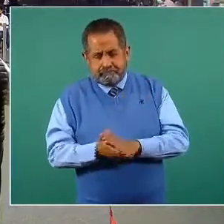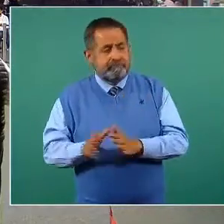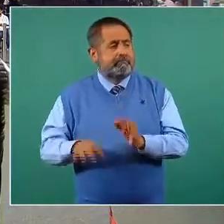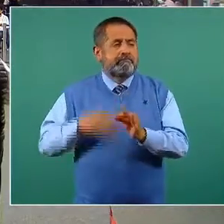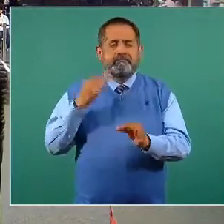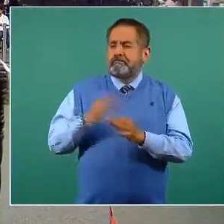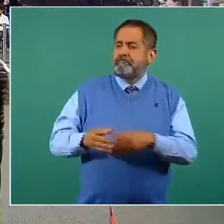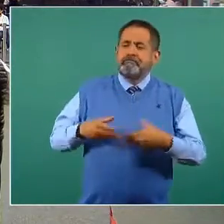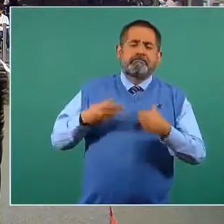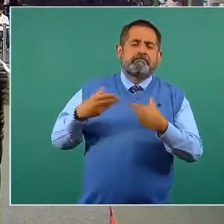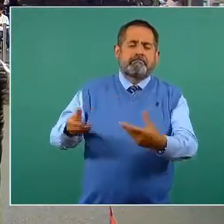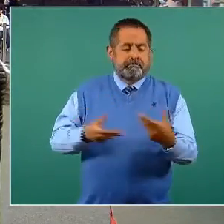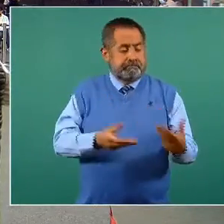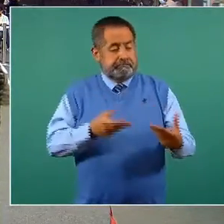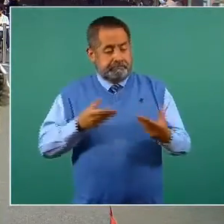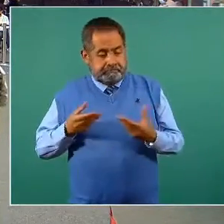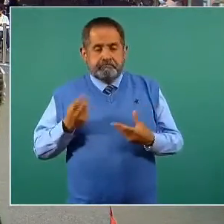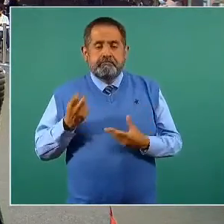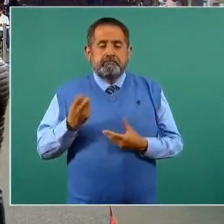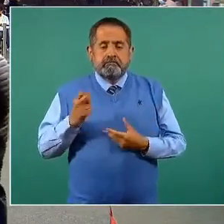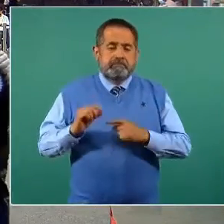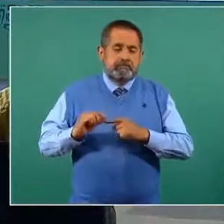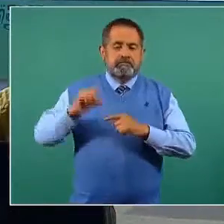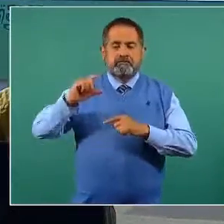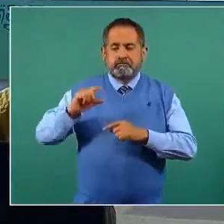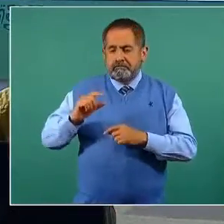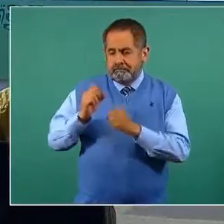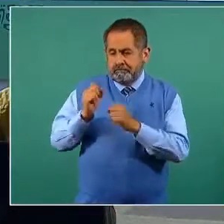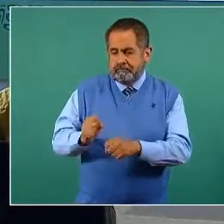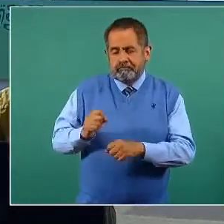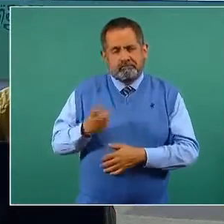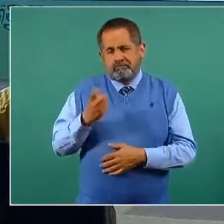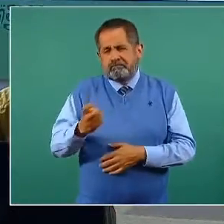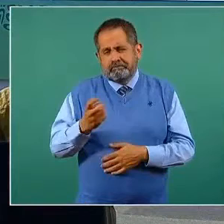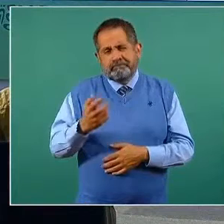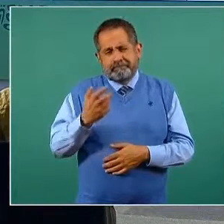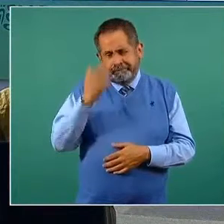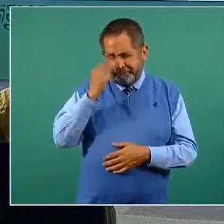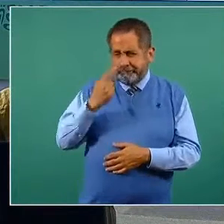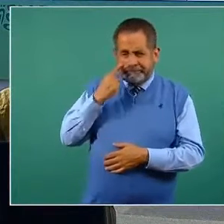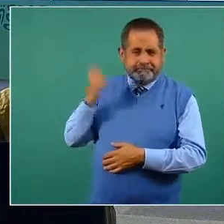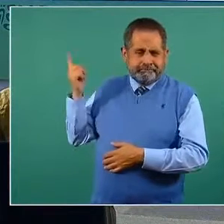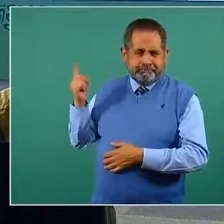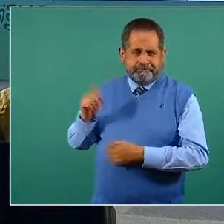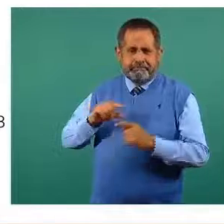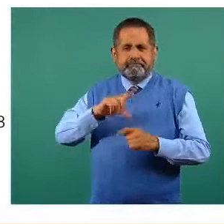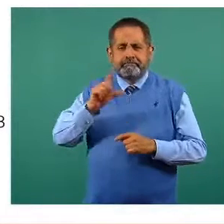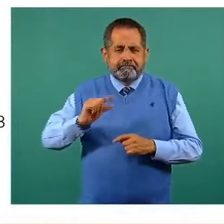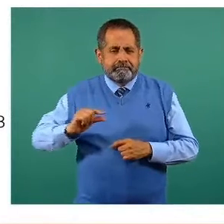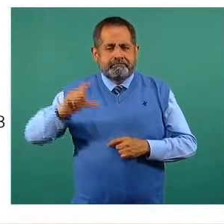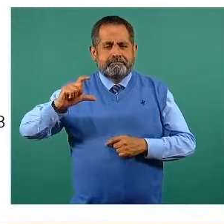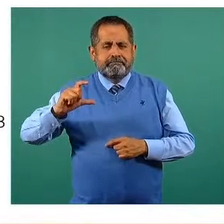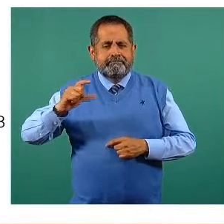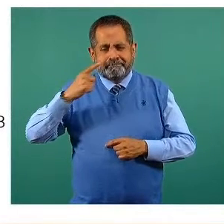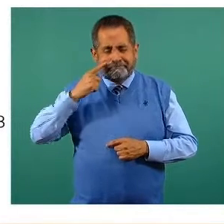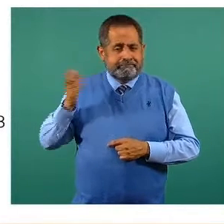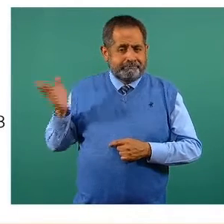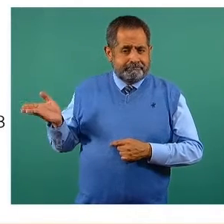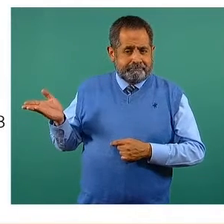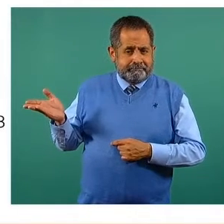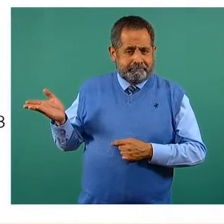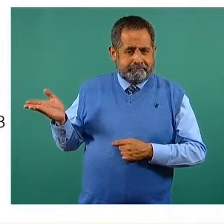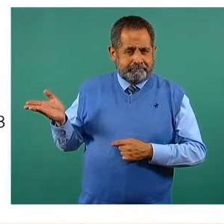y contribuir a la estadística correspondiente. Esa es la razón por la cual preparamos esta gráfica en donde ustedes pueden ver